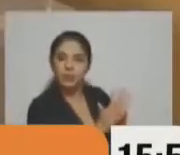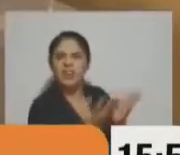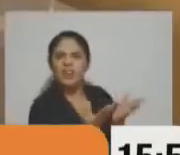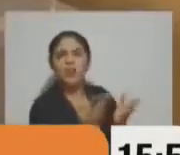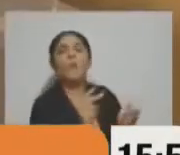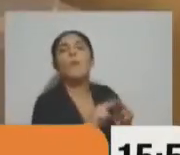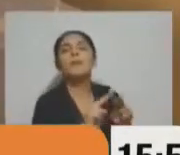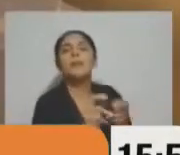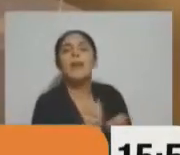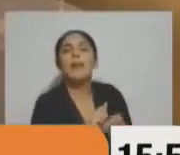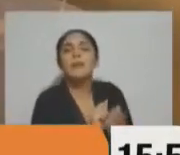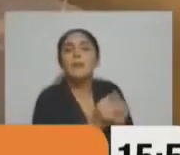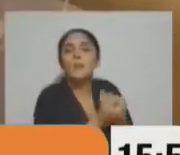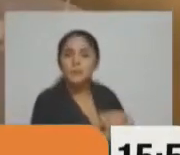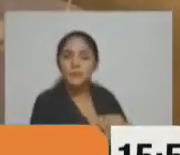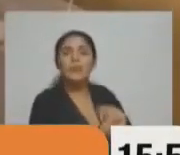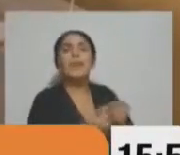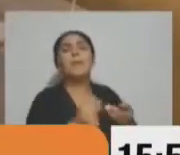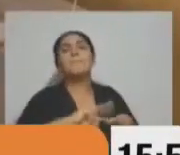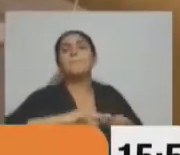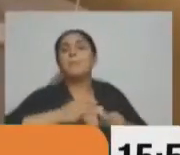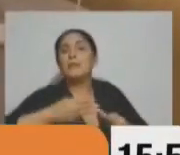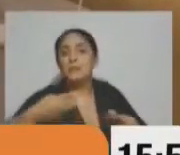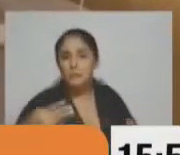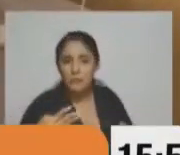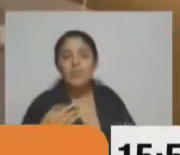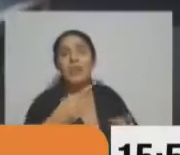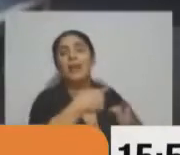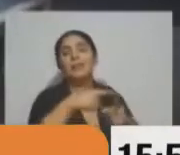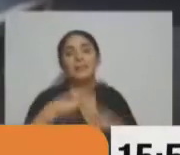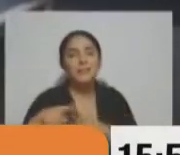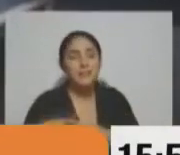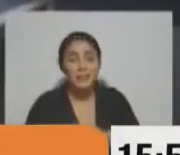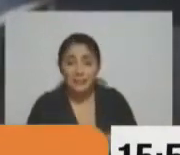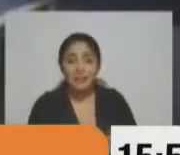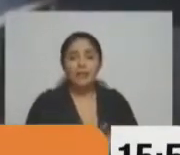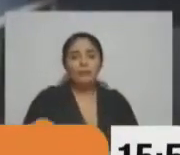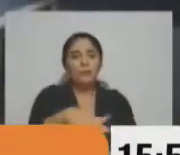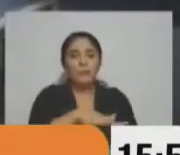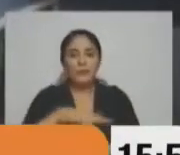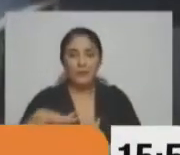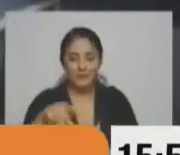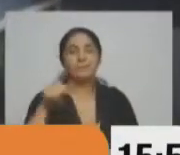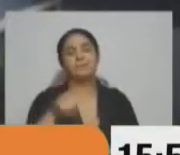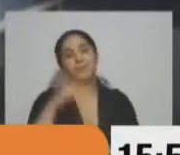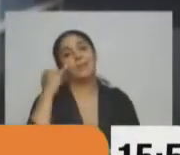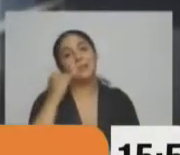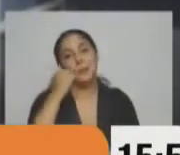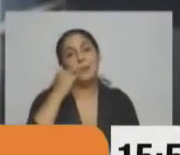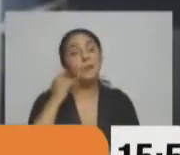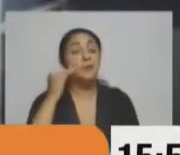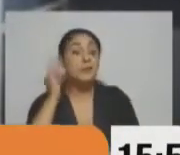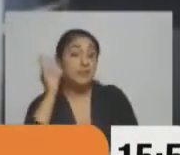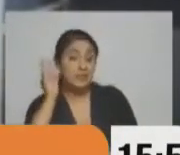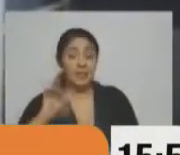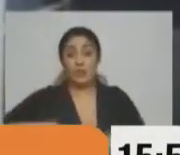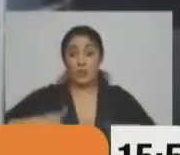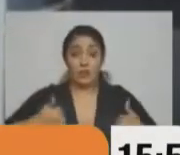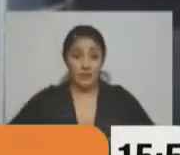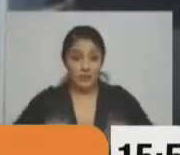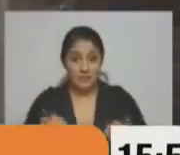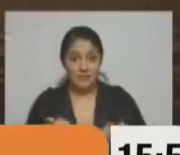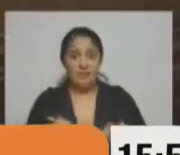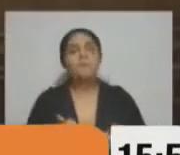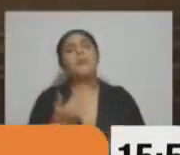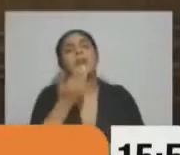sus propios intereses y demandas. Y ahí, por ejemplo, aparece una ave gigante, que una de rapiña, que solo le interesa como sus cosas. Entonces,